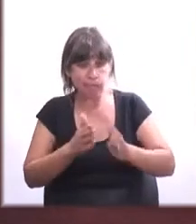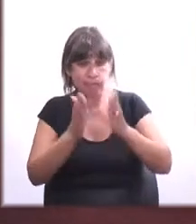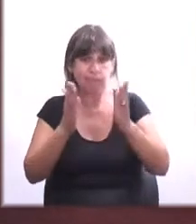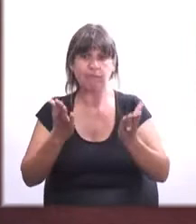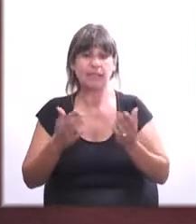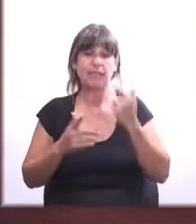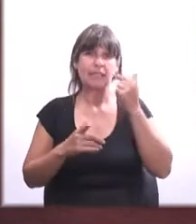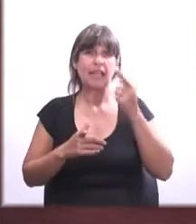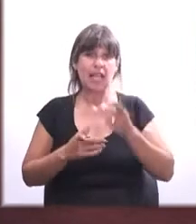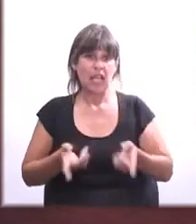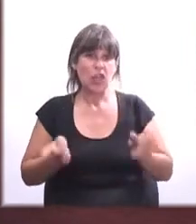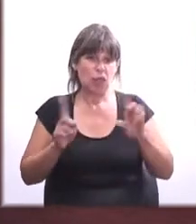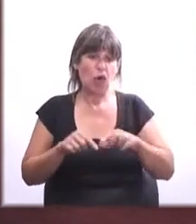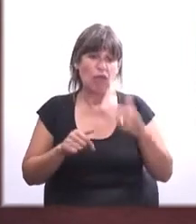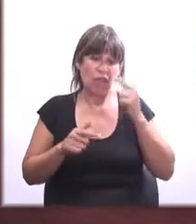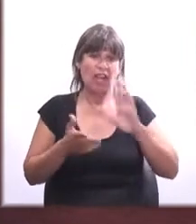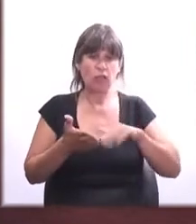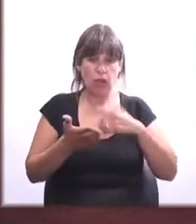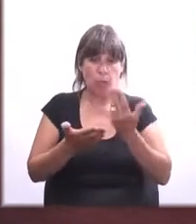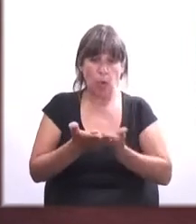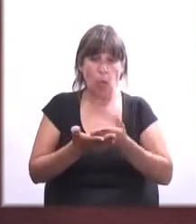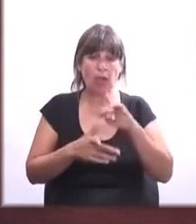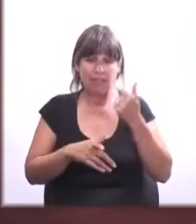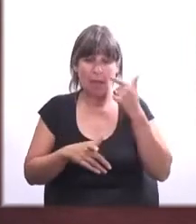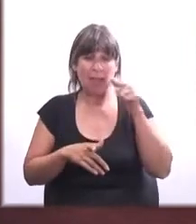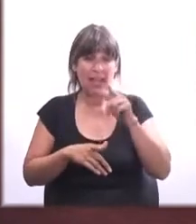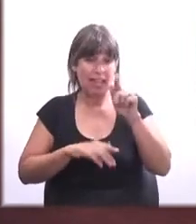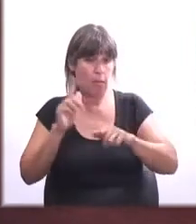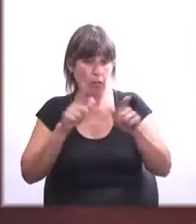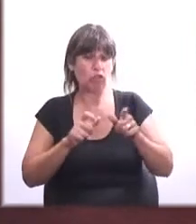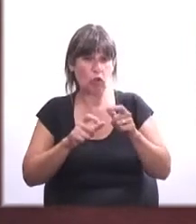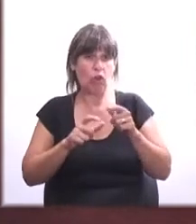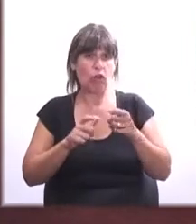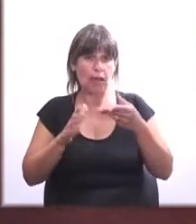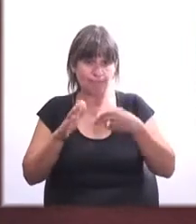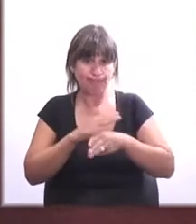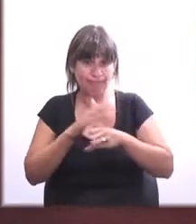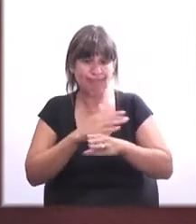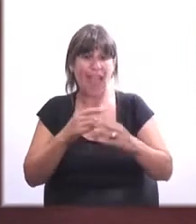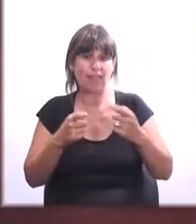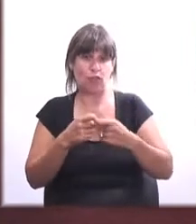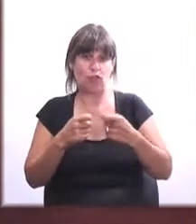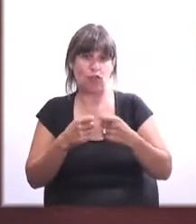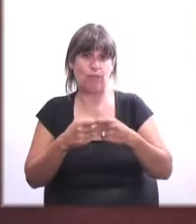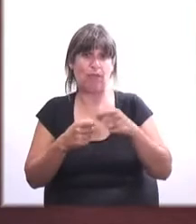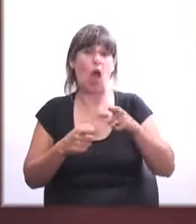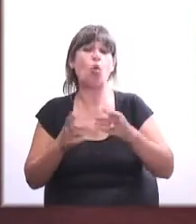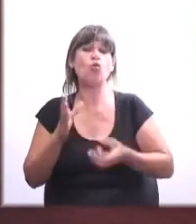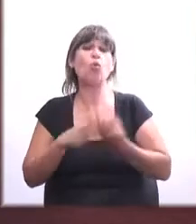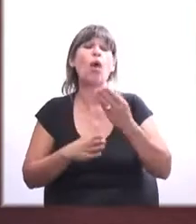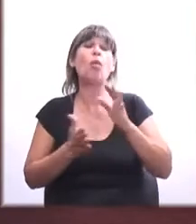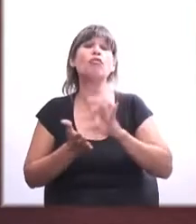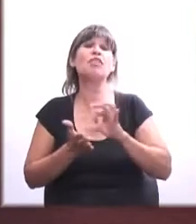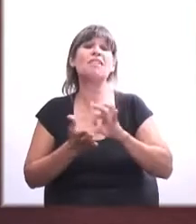causal y volver a hacer una propuesta tentativa para la gente que tenía que afiliarse a un nuevo sistema de salud.